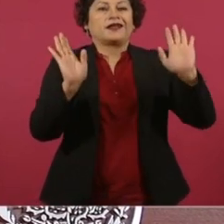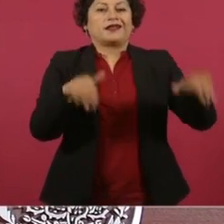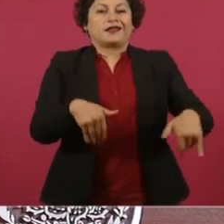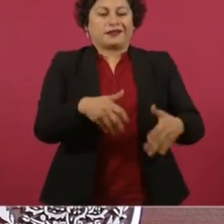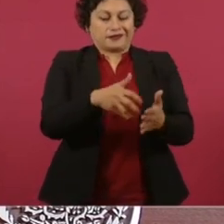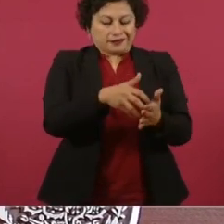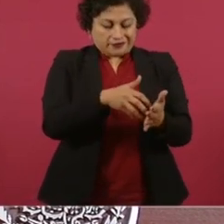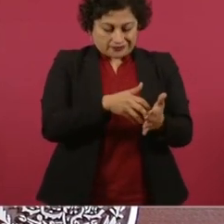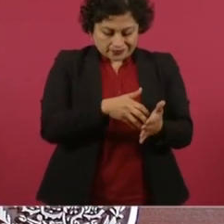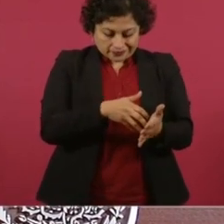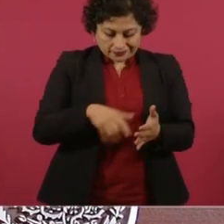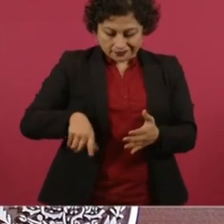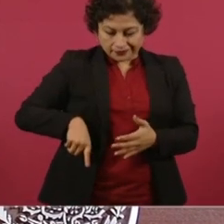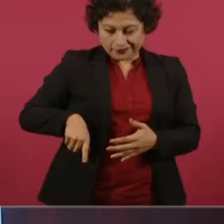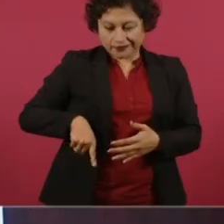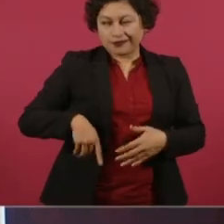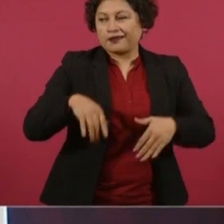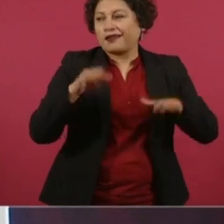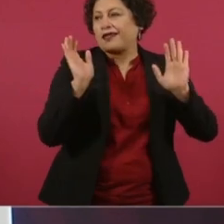republicana.